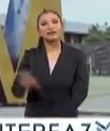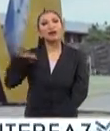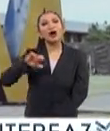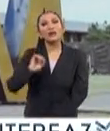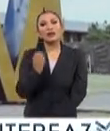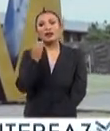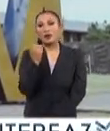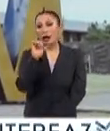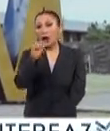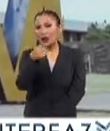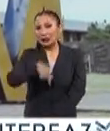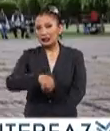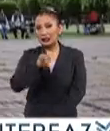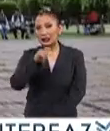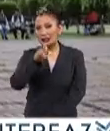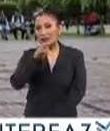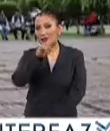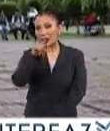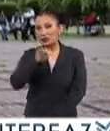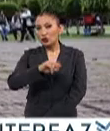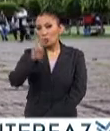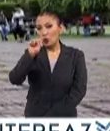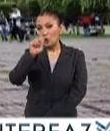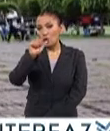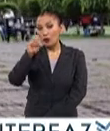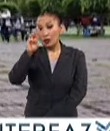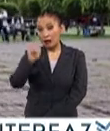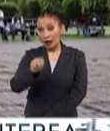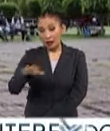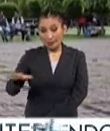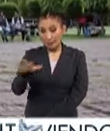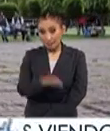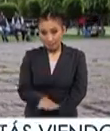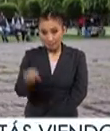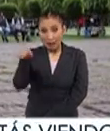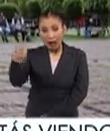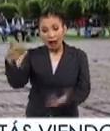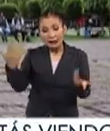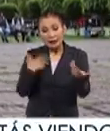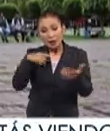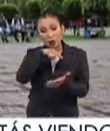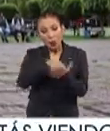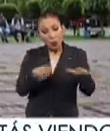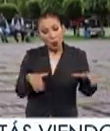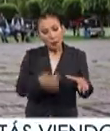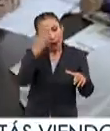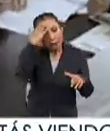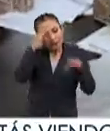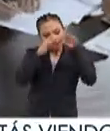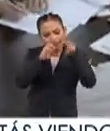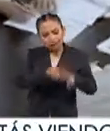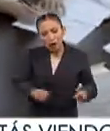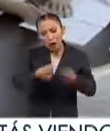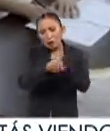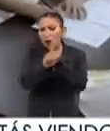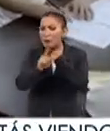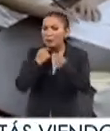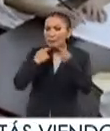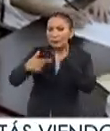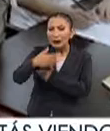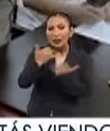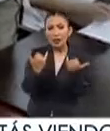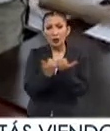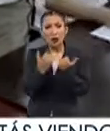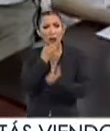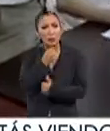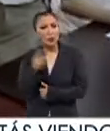Hoy, 29 de agosto, en Interfaz, la Universidad Nacional Autónoma de México crea un espacio de reflexión para resolver los problemas de equidad